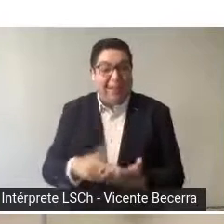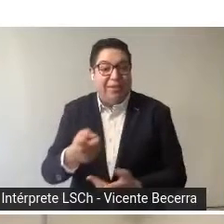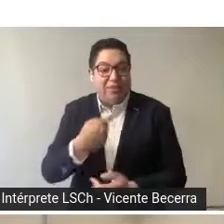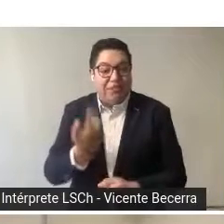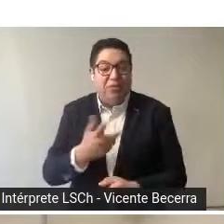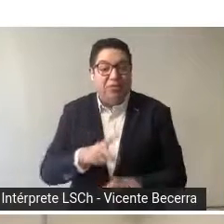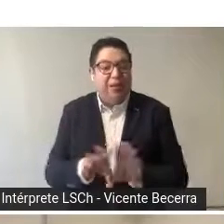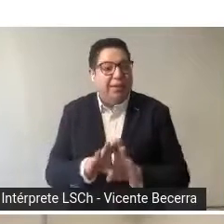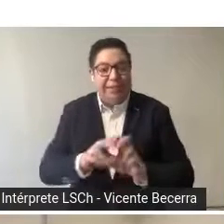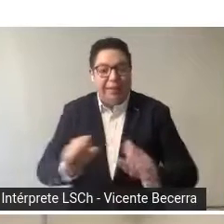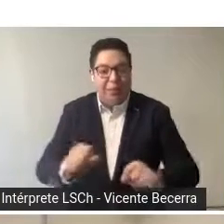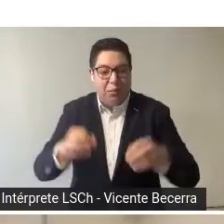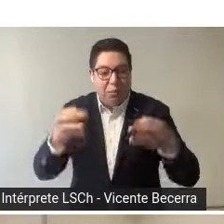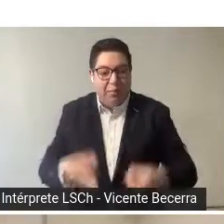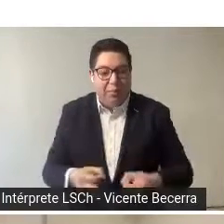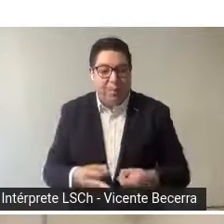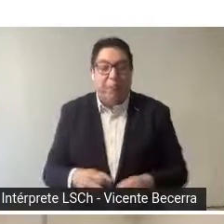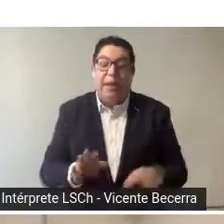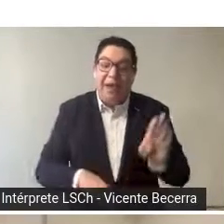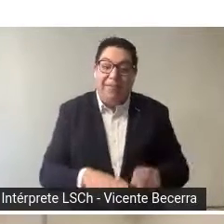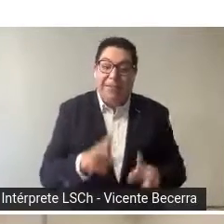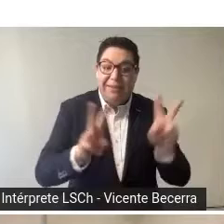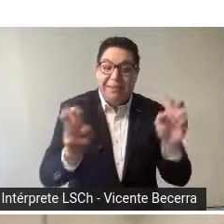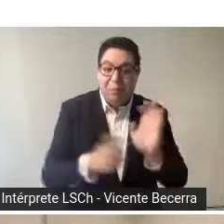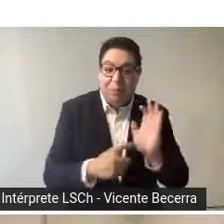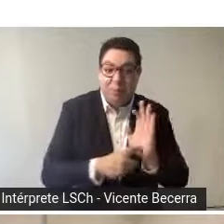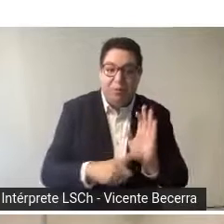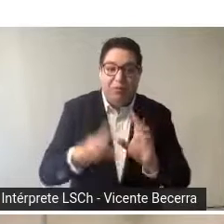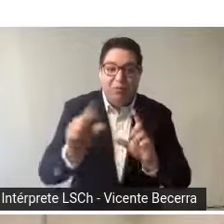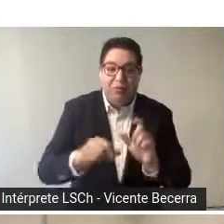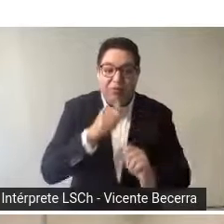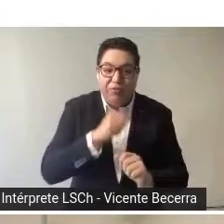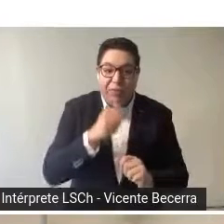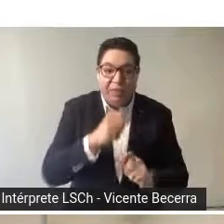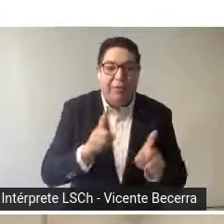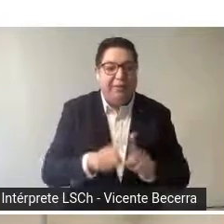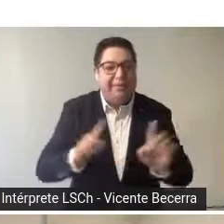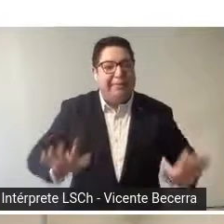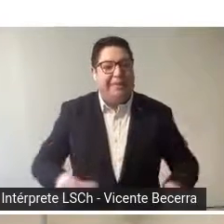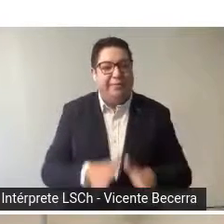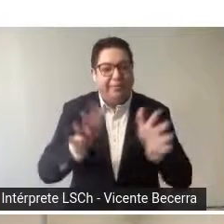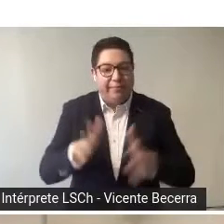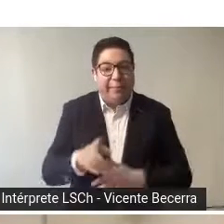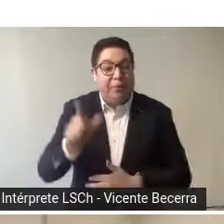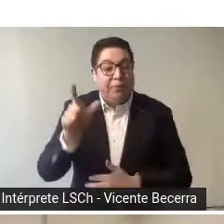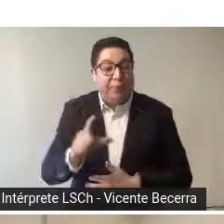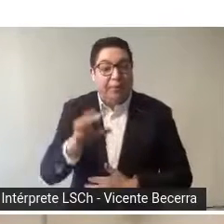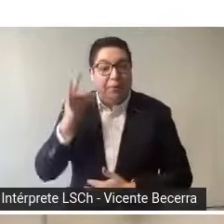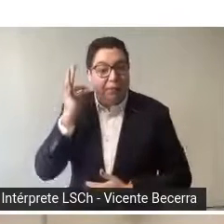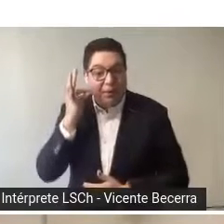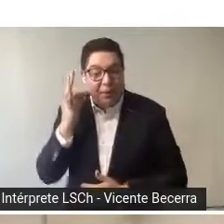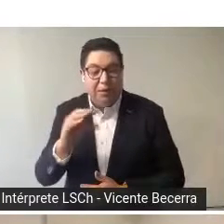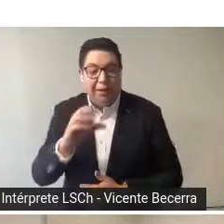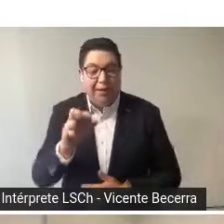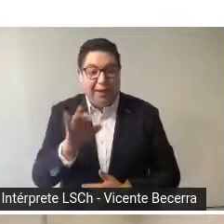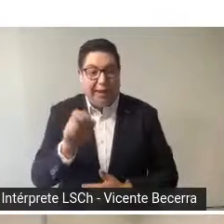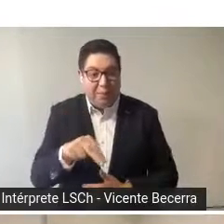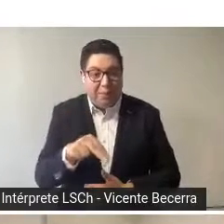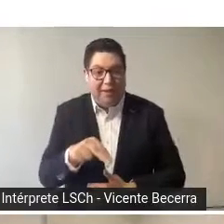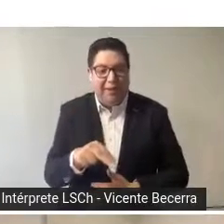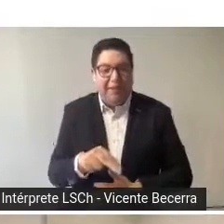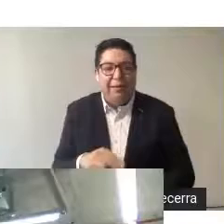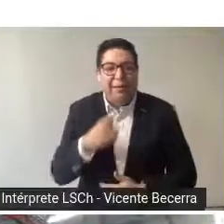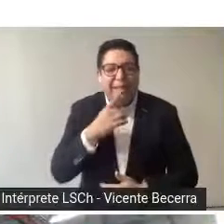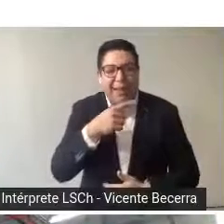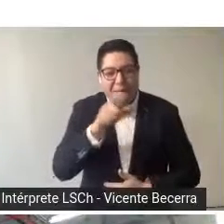pilares que a veces escasean y por lo mismo los queremos promover con mucha fuerza. Carmen Gloria, desde tu experiencia, ¿qué